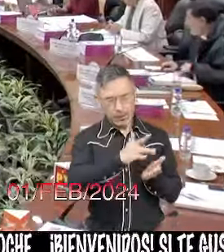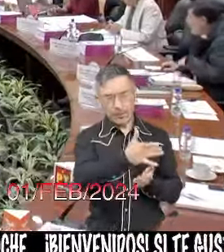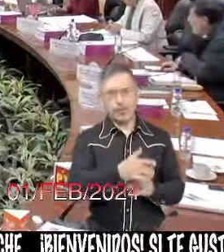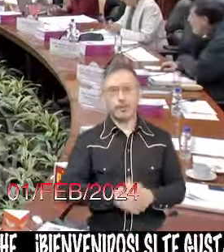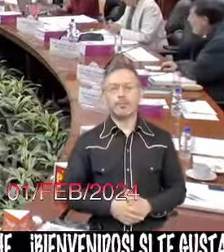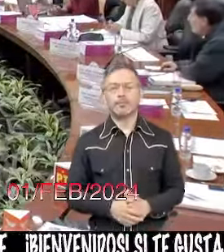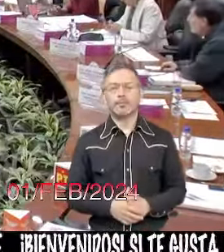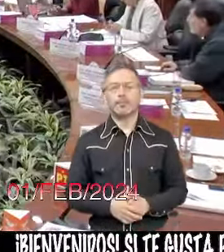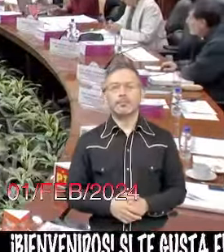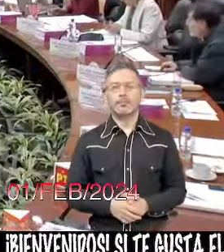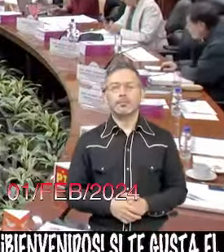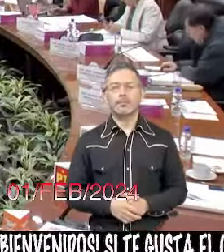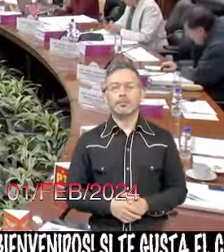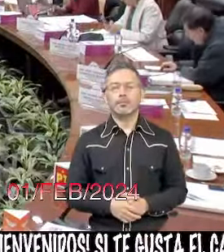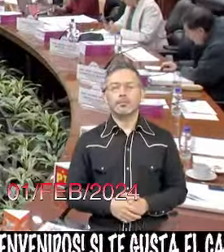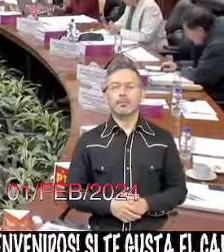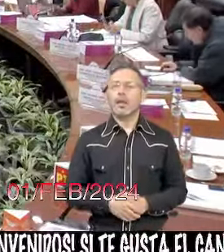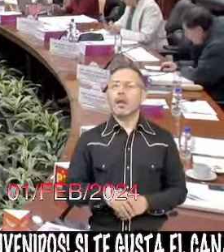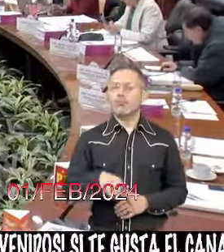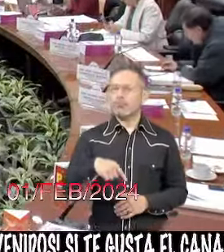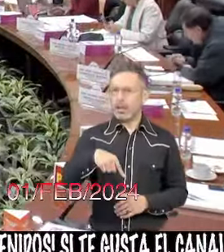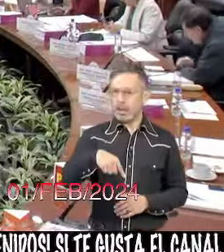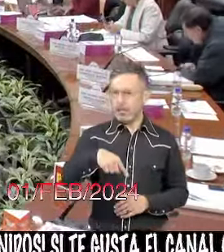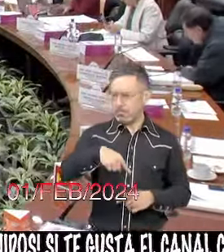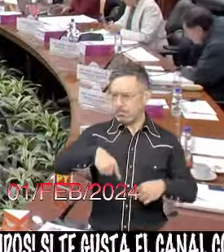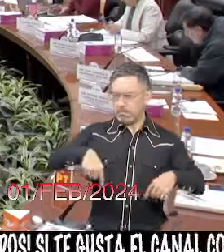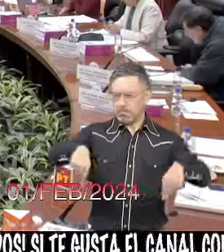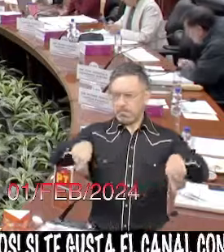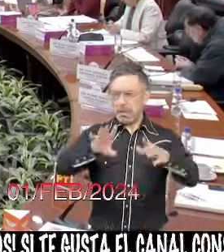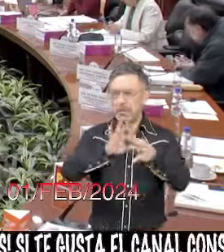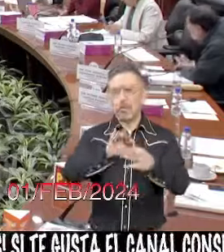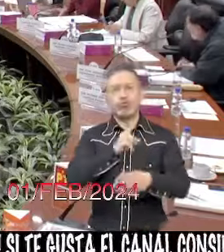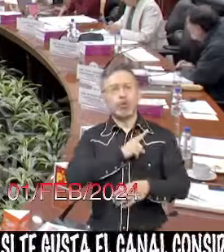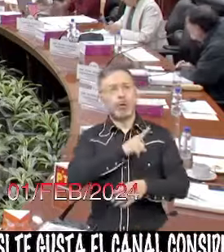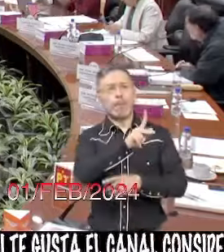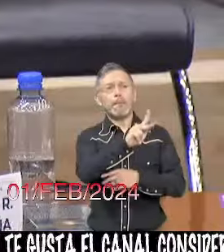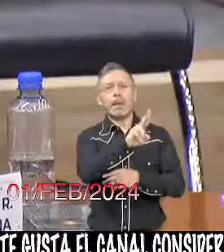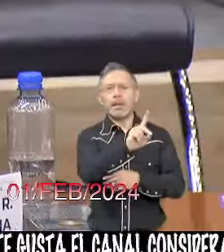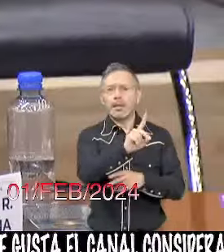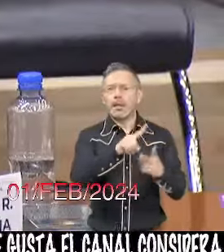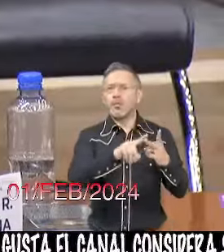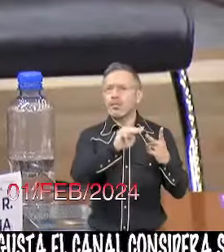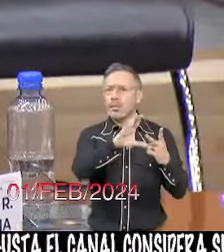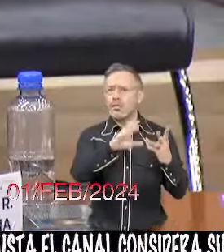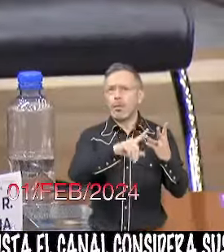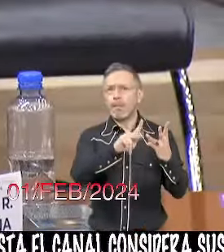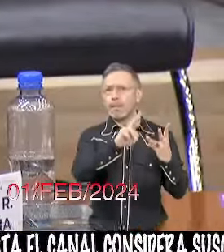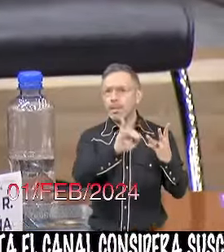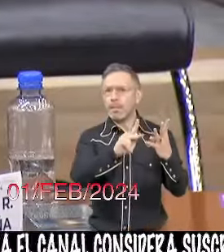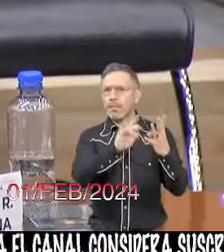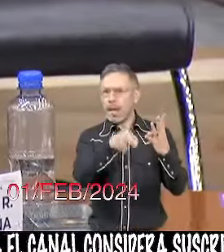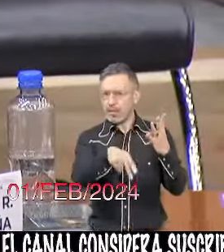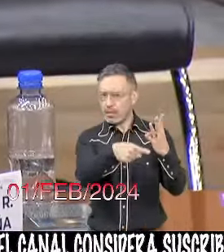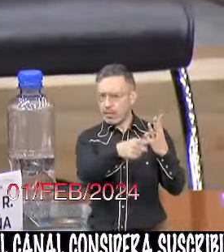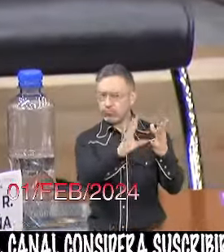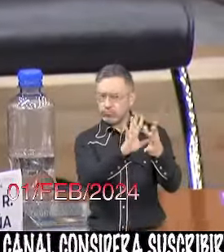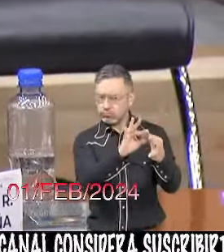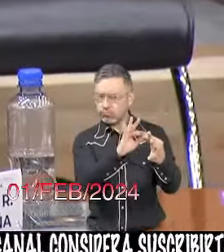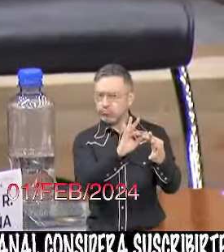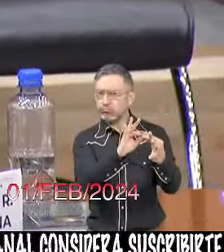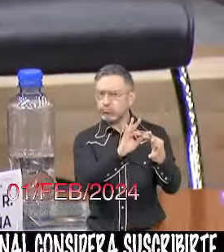Se ha aseverado aquí que solo el PRD, Movimiento Ciudadano, PRI, PAN han contemplado el tema